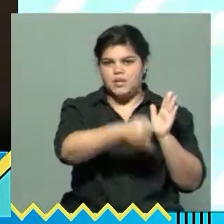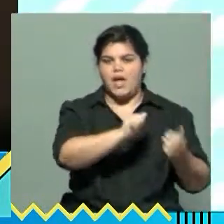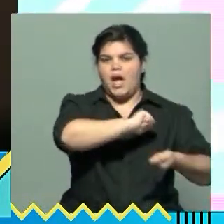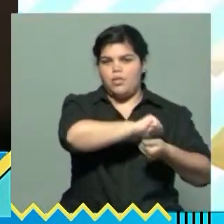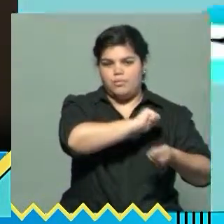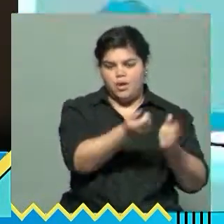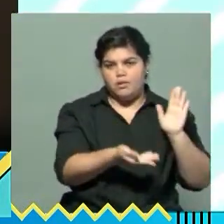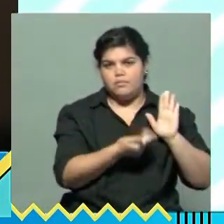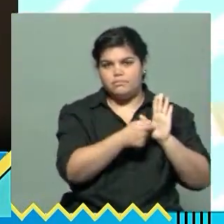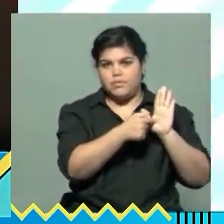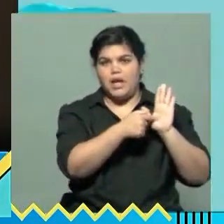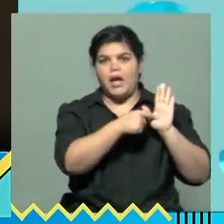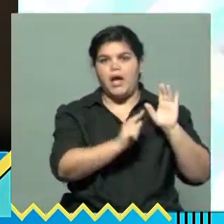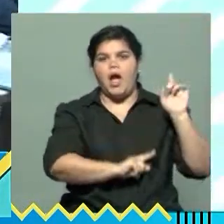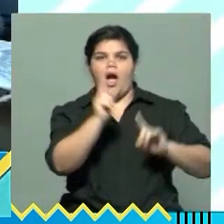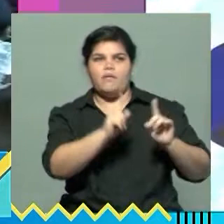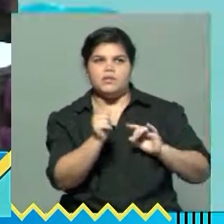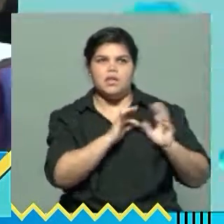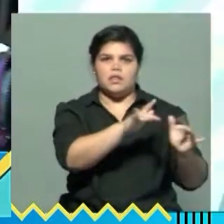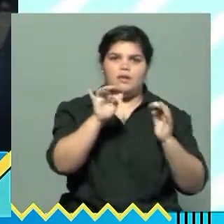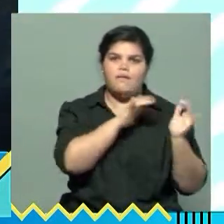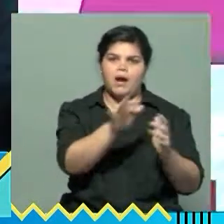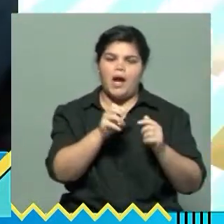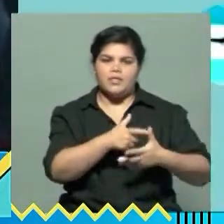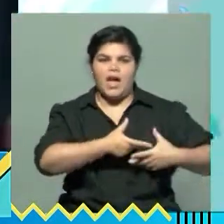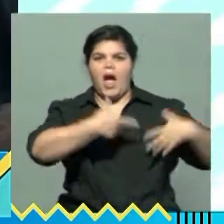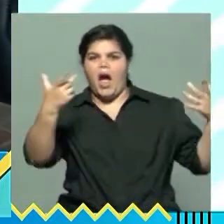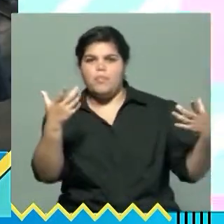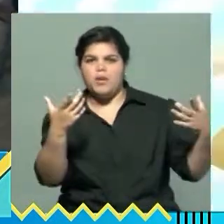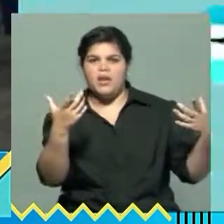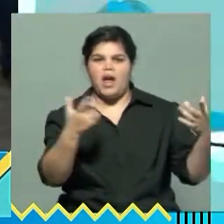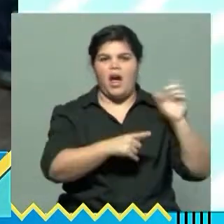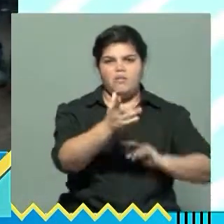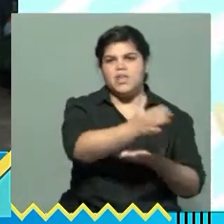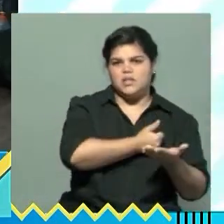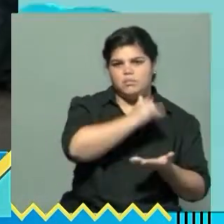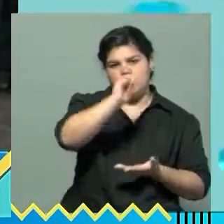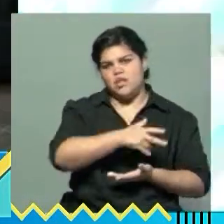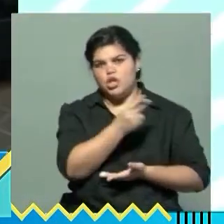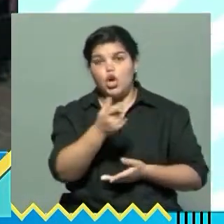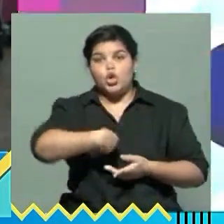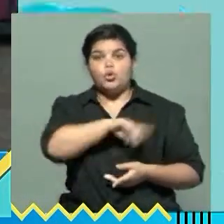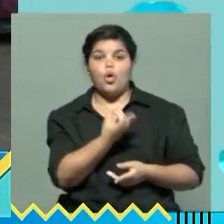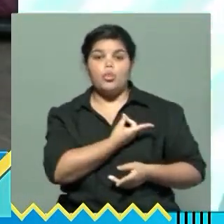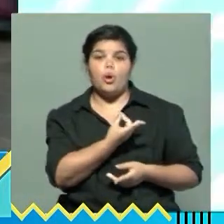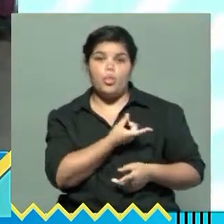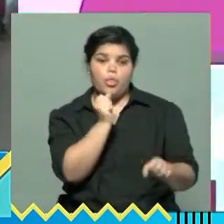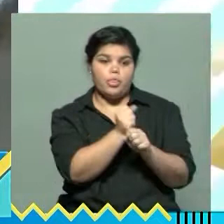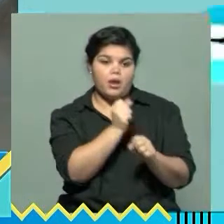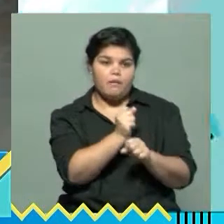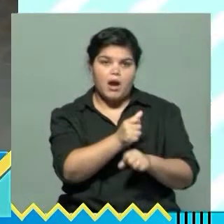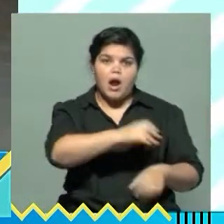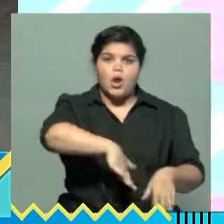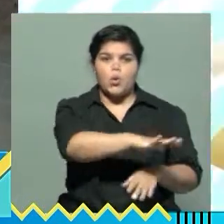se debaten, se refutan, se amplían, se aceptan. Trabajamos en laboratorios y muchas veces el entorno